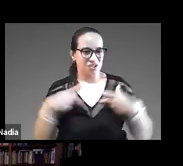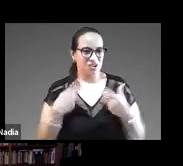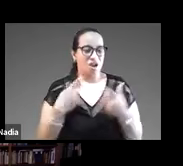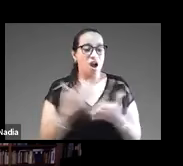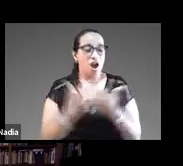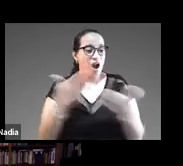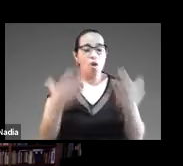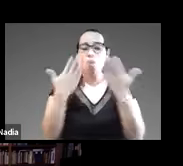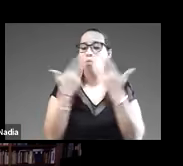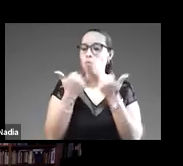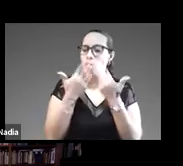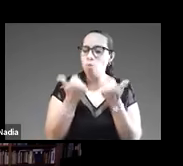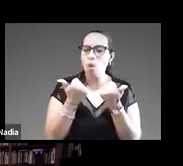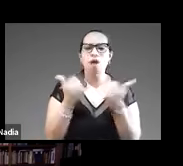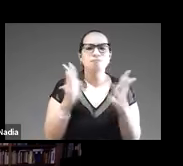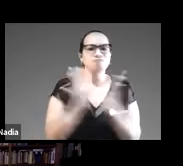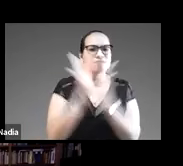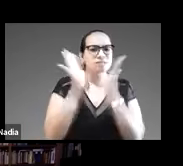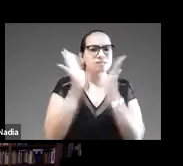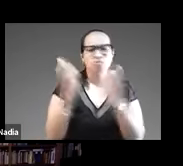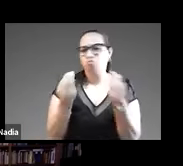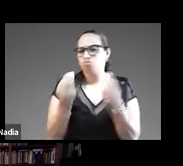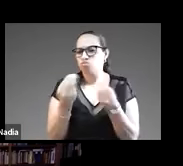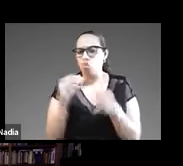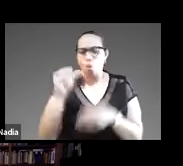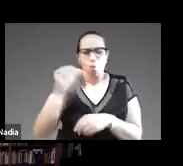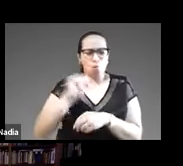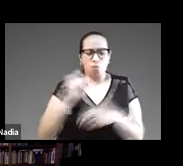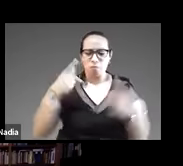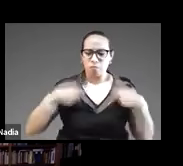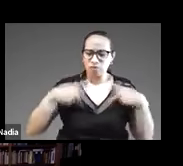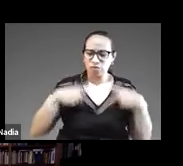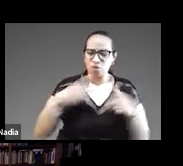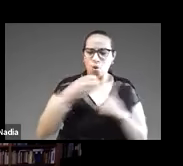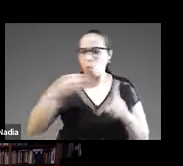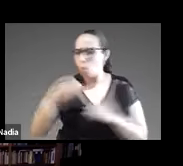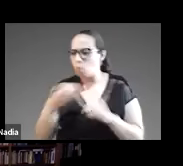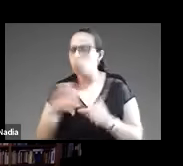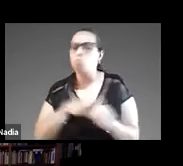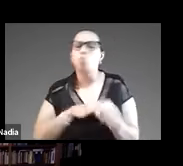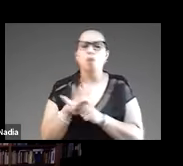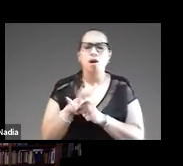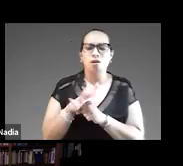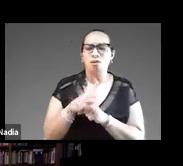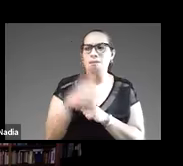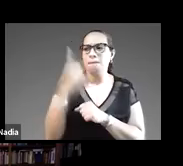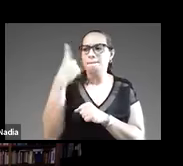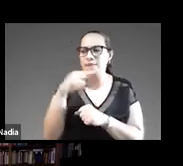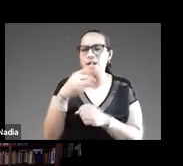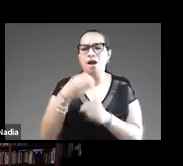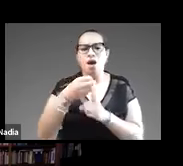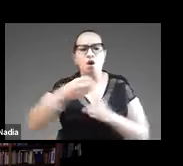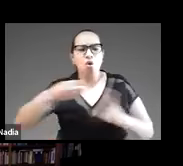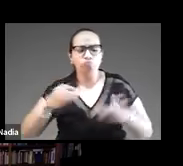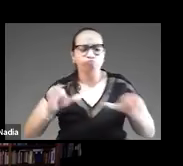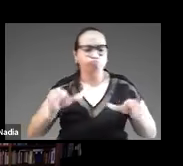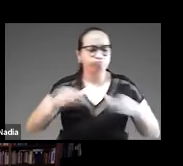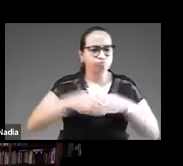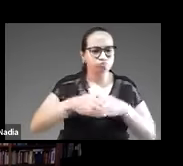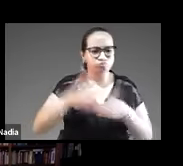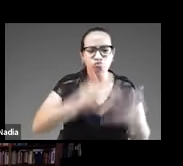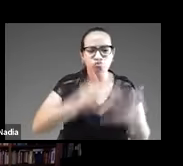no hay tanta participación. Hoy la gente se está organizando para organizar comunitariamente